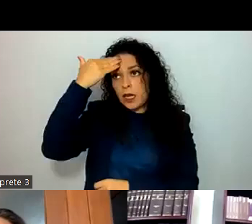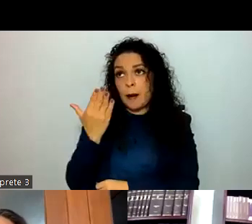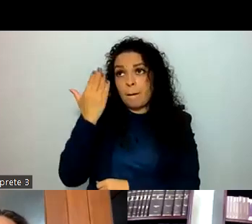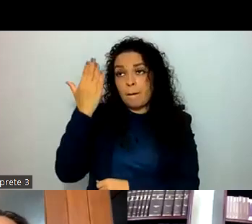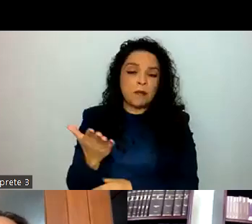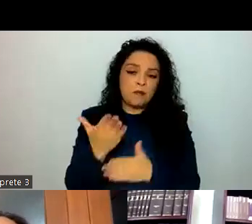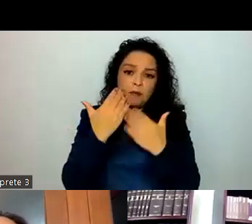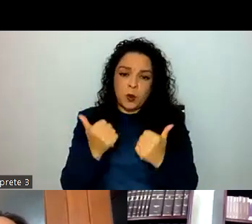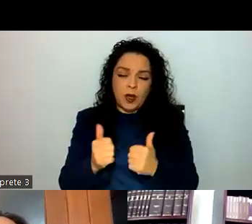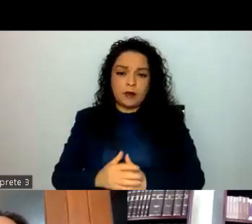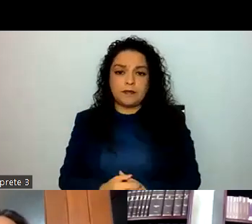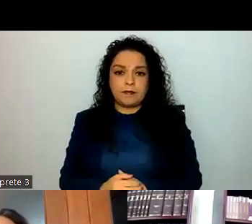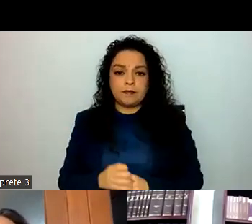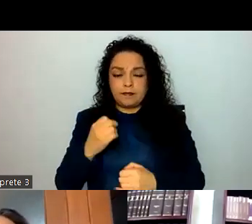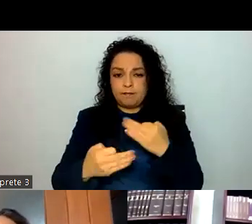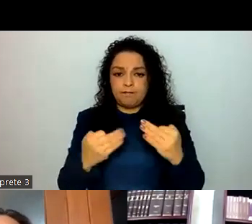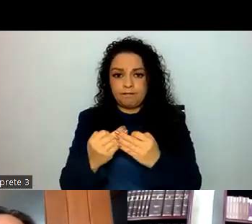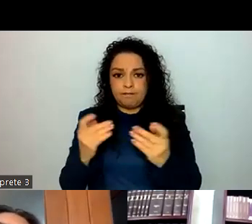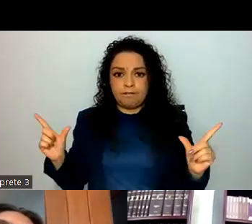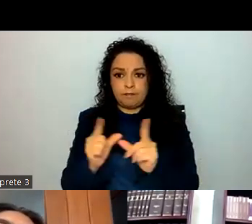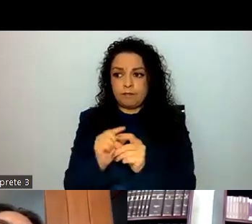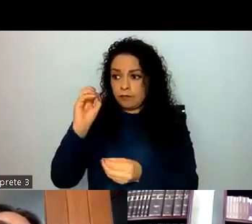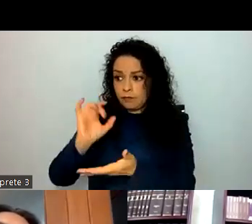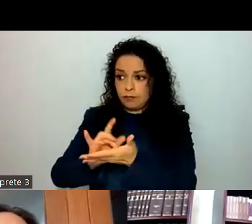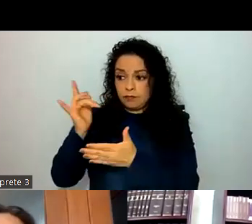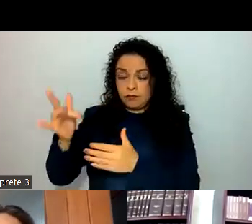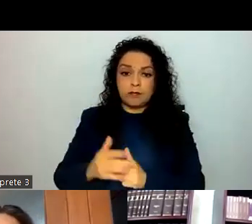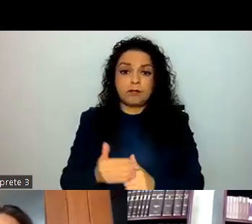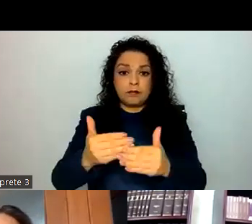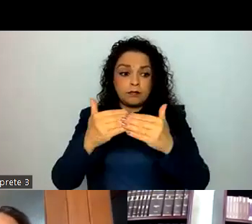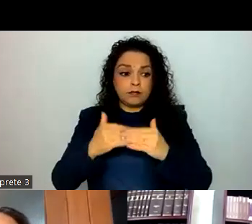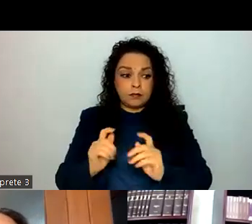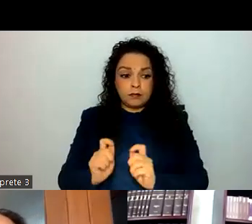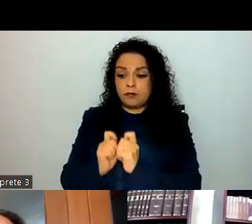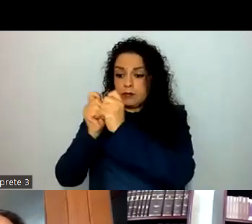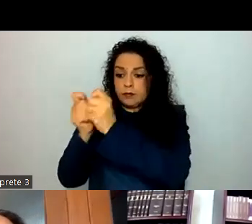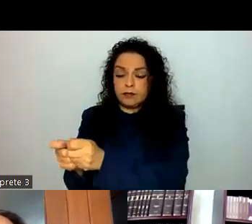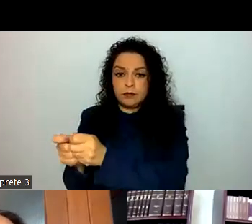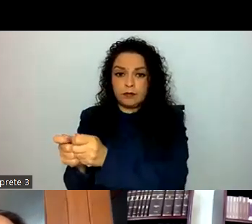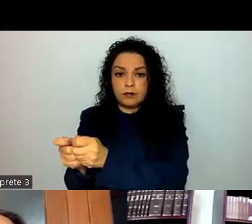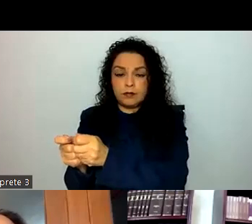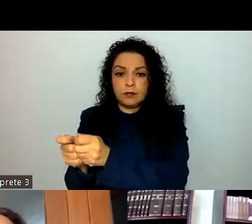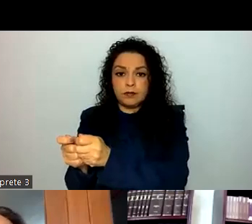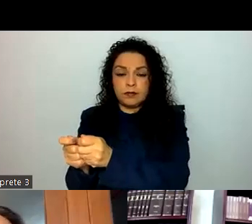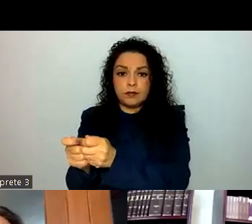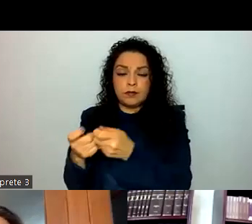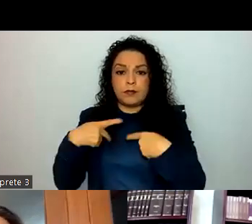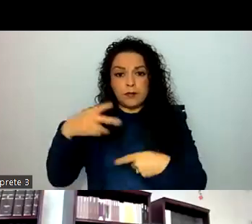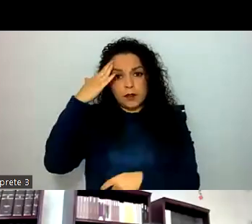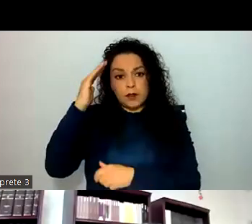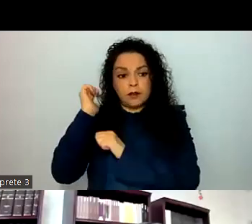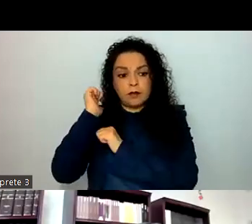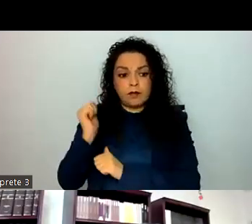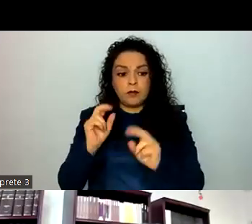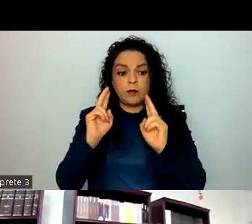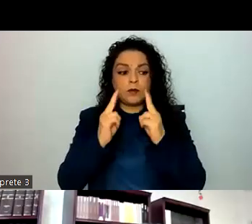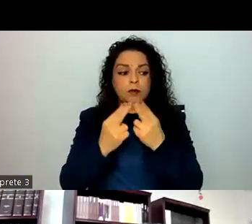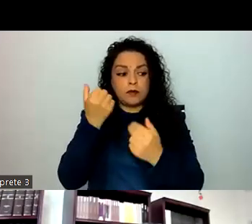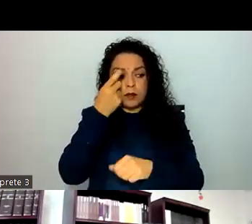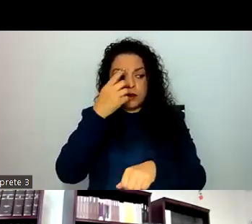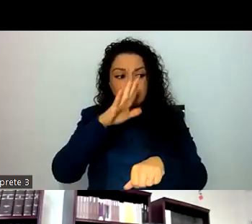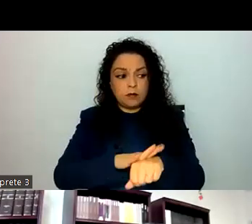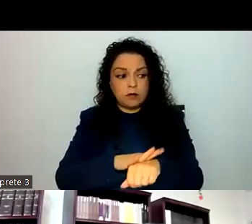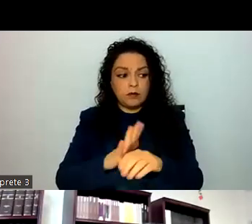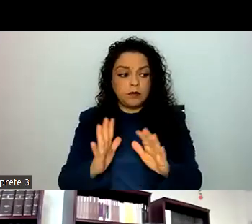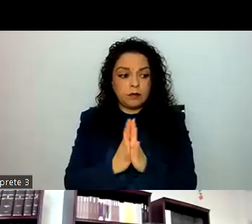Gracias, licenciada. En ese sentido, se concede el uso de la palabra a las personas titulares de las unidades administrativas involucradas